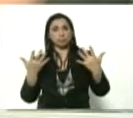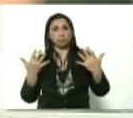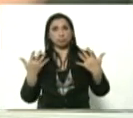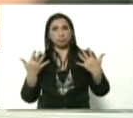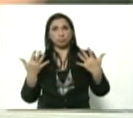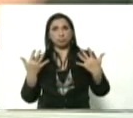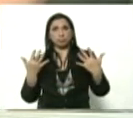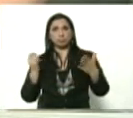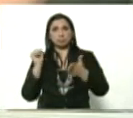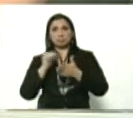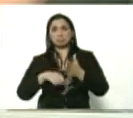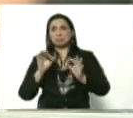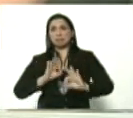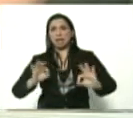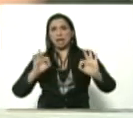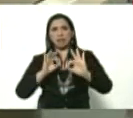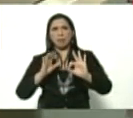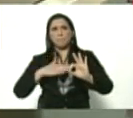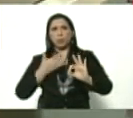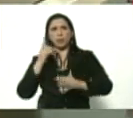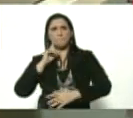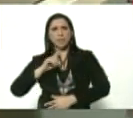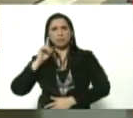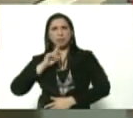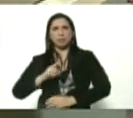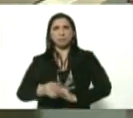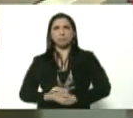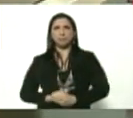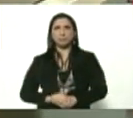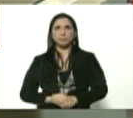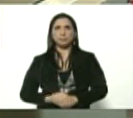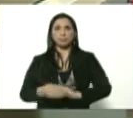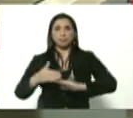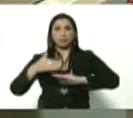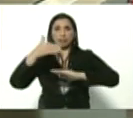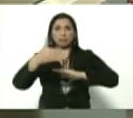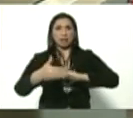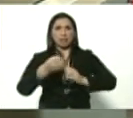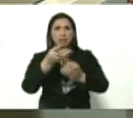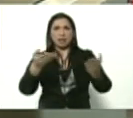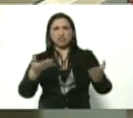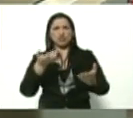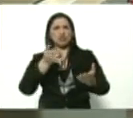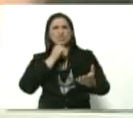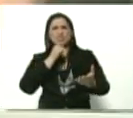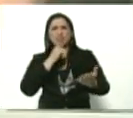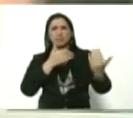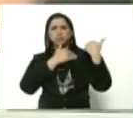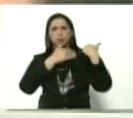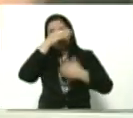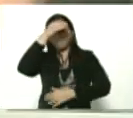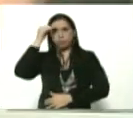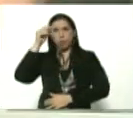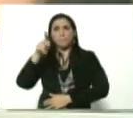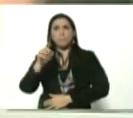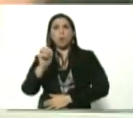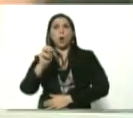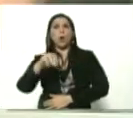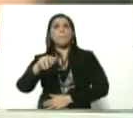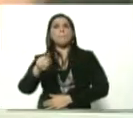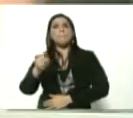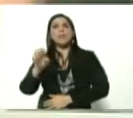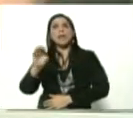de la nada. Y poder mentir. Detrás de esto está Donald Trump, Mike Pompeo